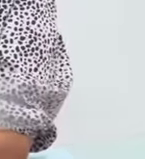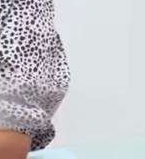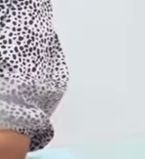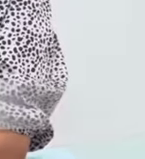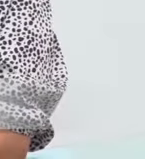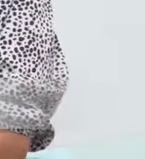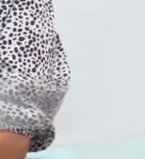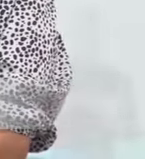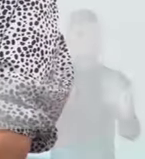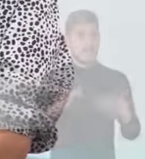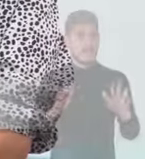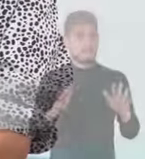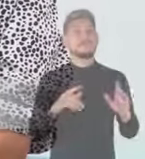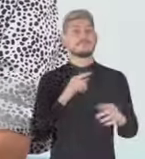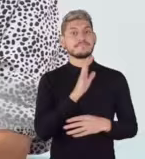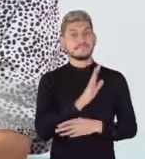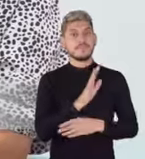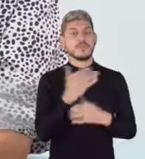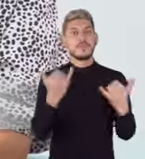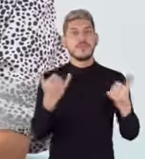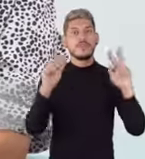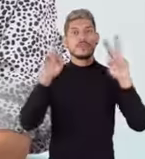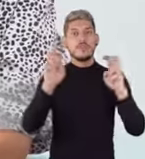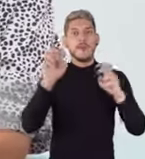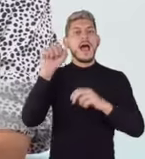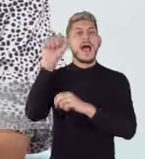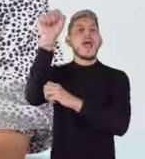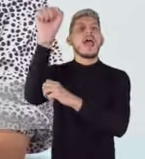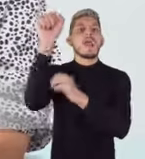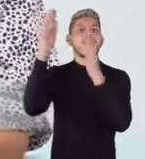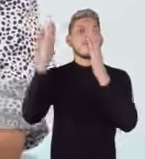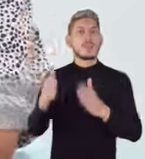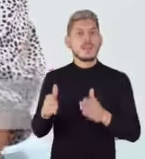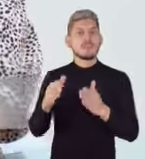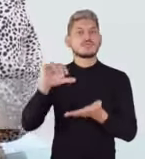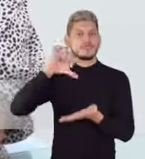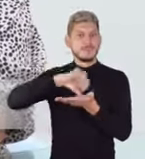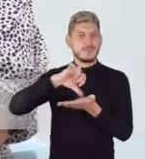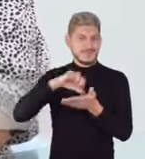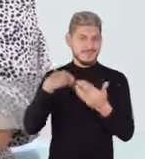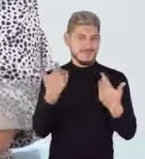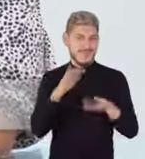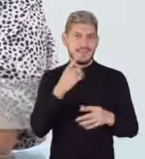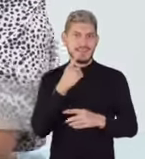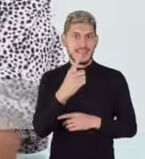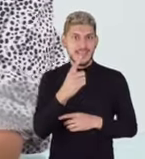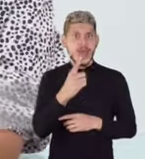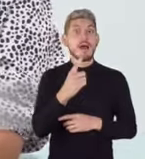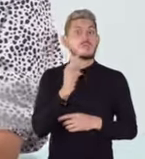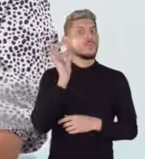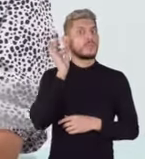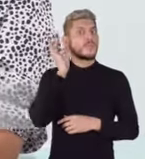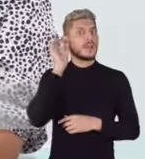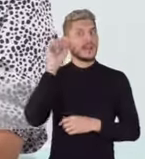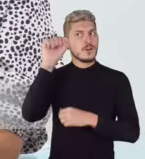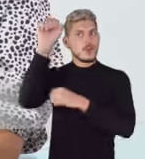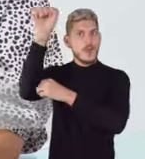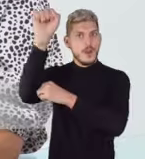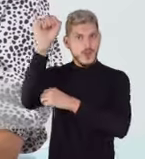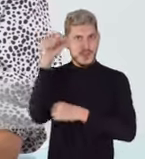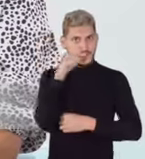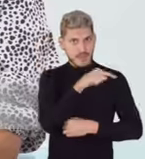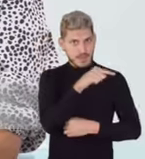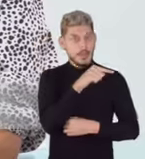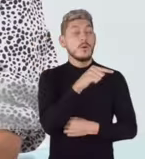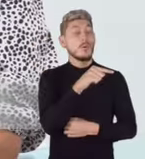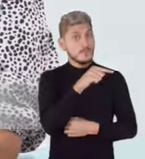Bueno, hemos retornado con nuestro segmento El Héroe Ciudadano. En este caso, ya les dije, estamos con una heroína ciudadana. Nos